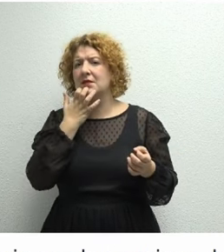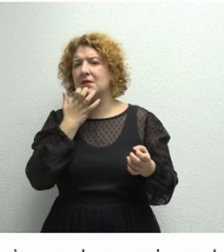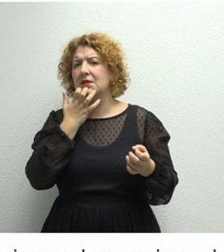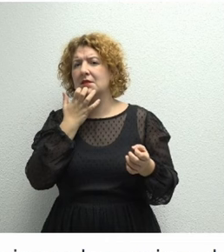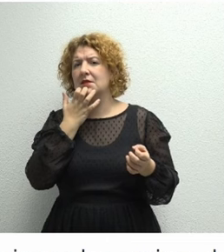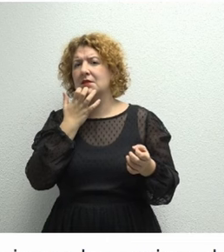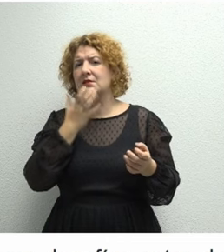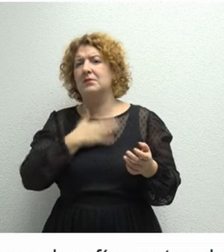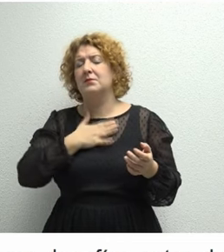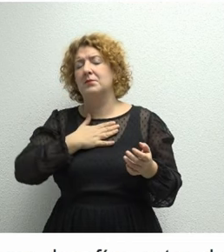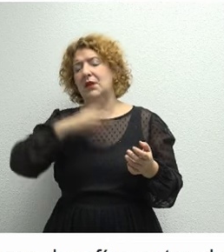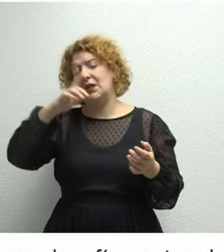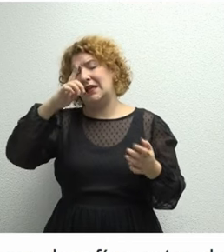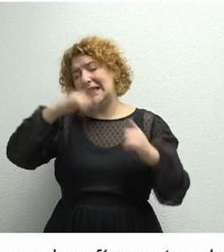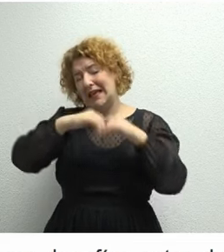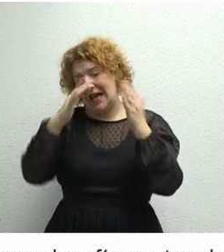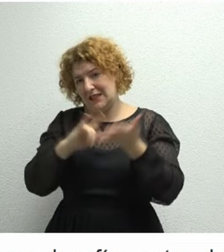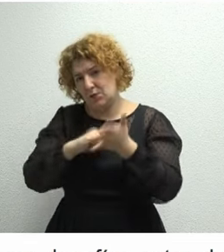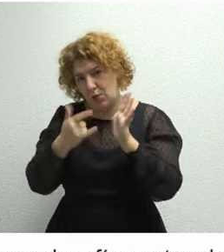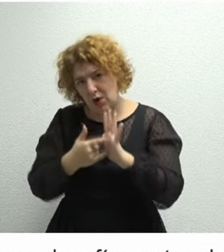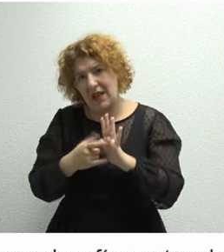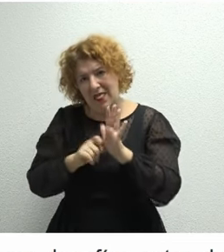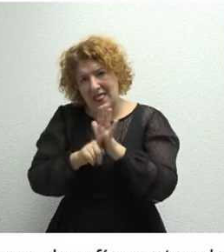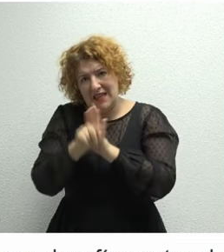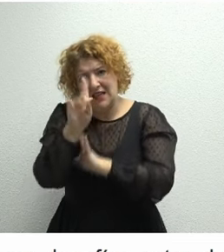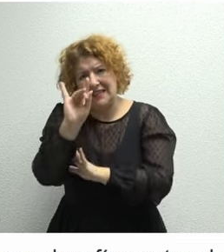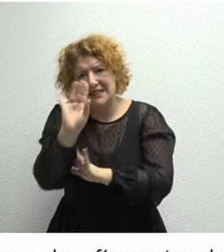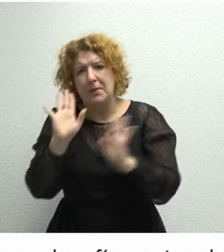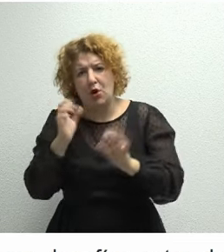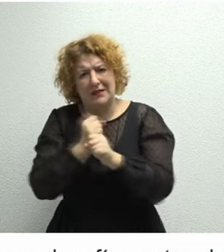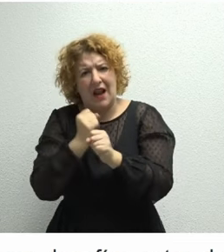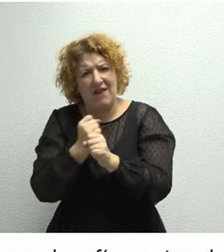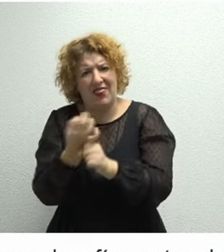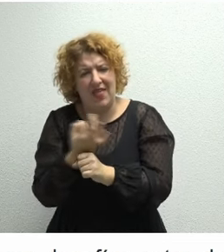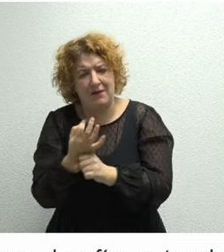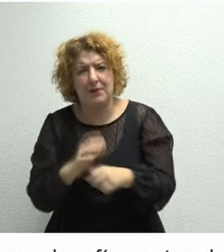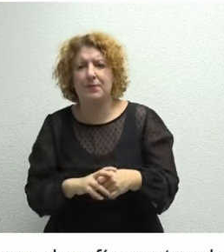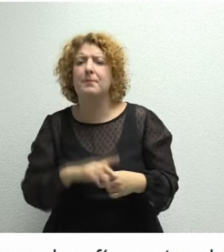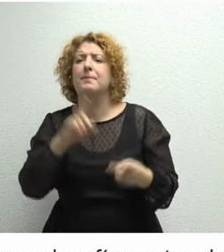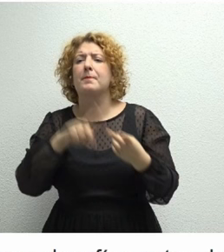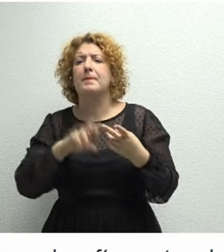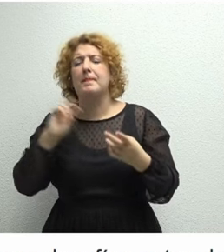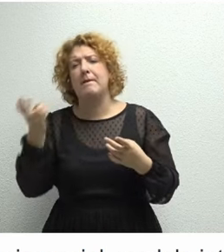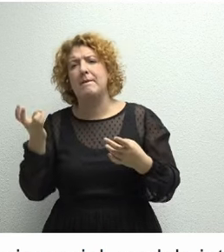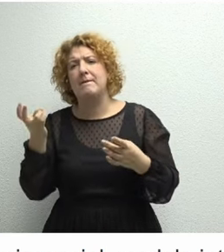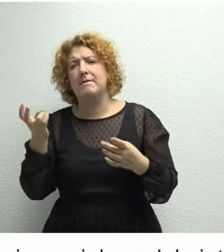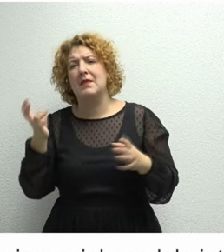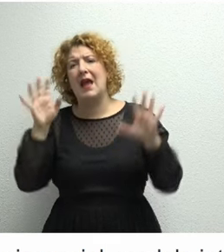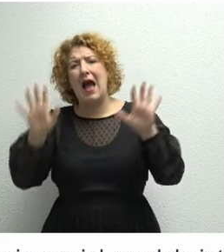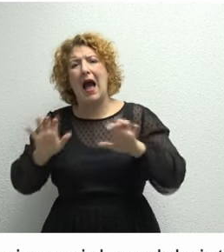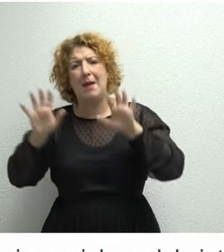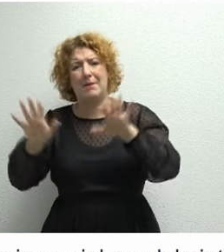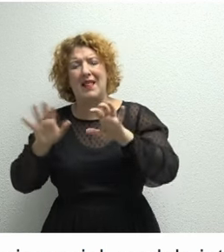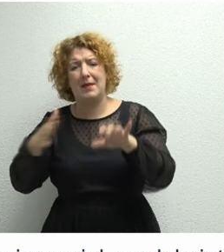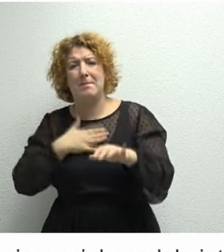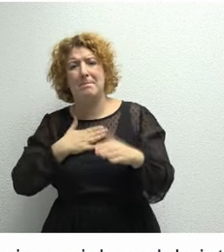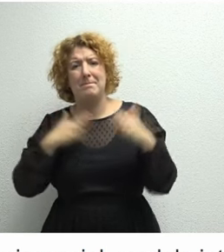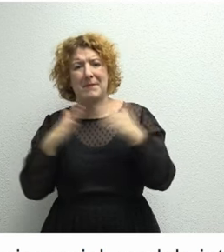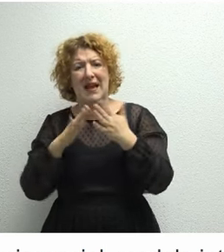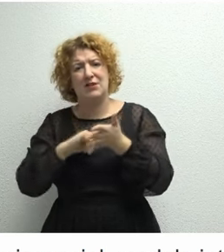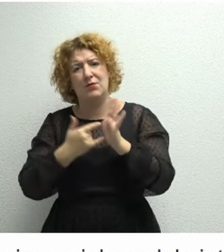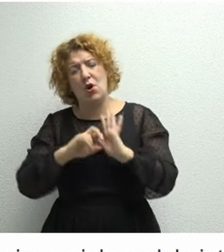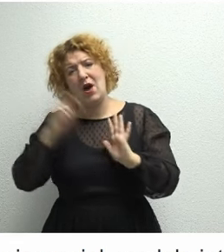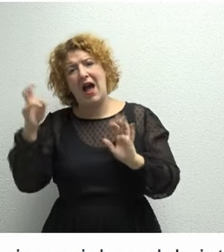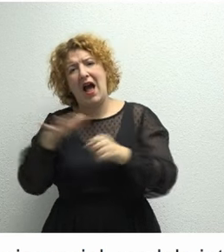mucho el proyecto mi casa pero tenemos que trabajarlo más eh tenemos que generalizar los aprendizajes del proyecto mi casa a otras